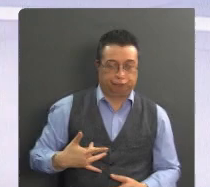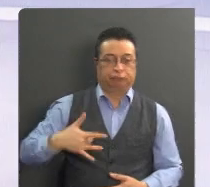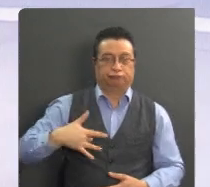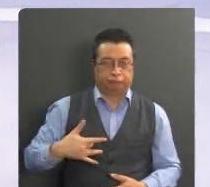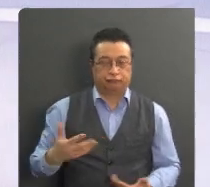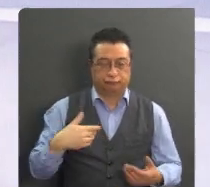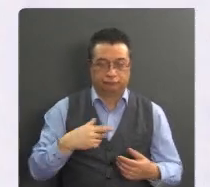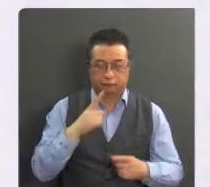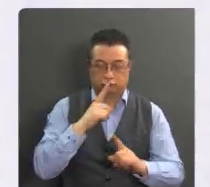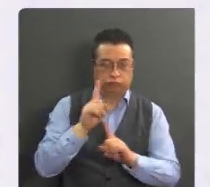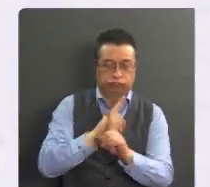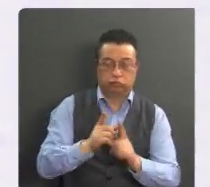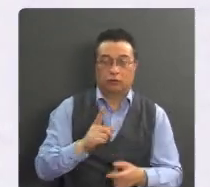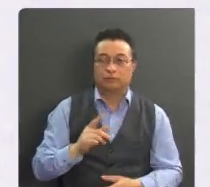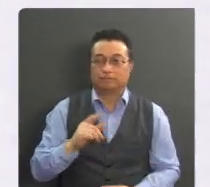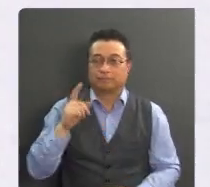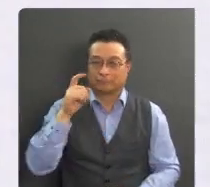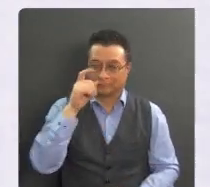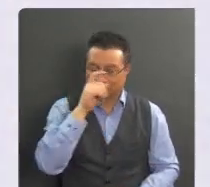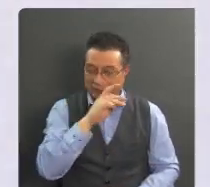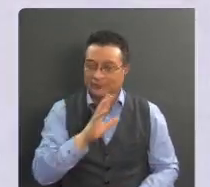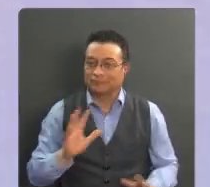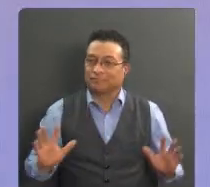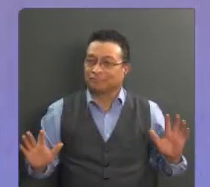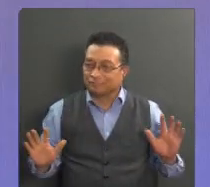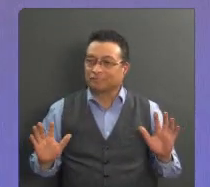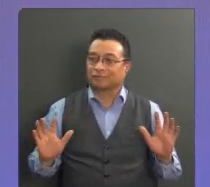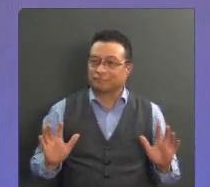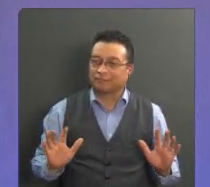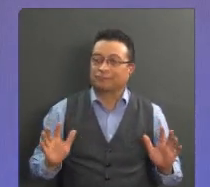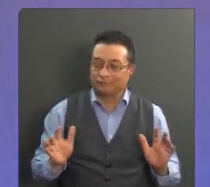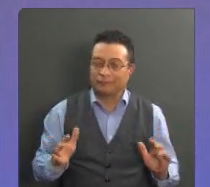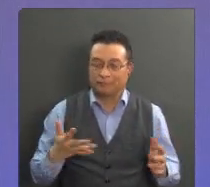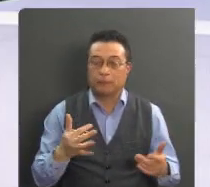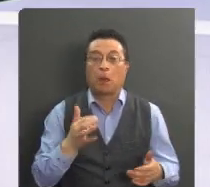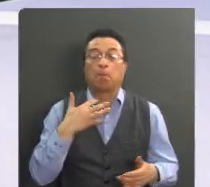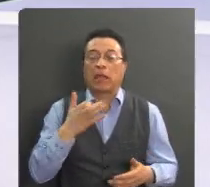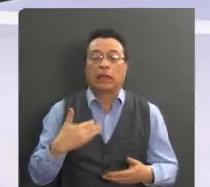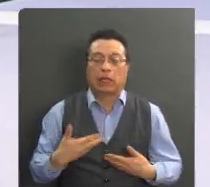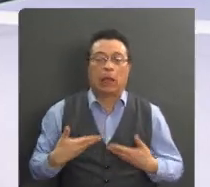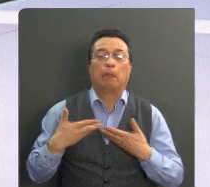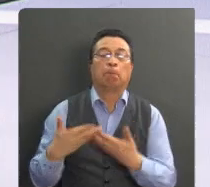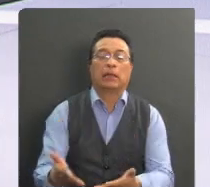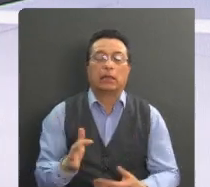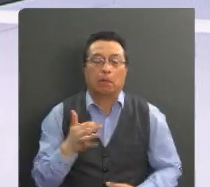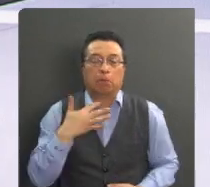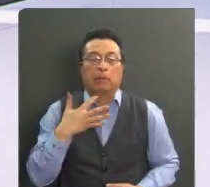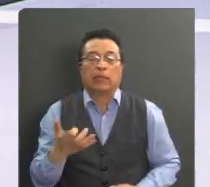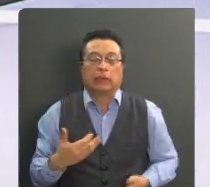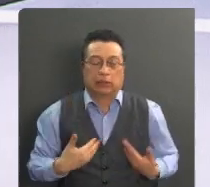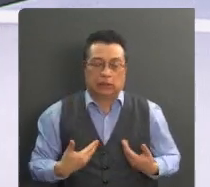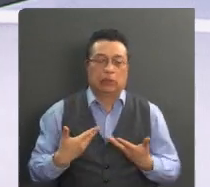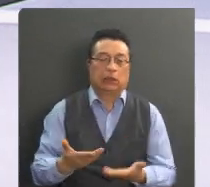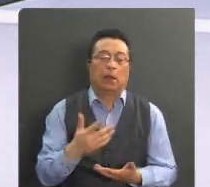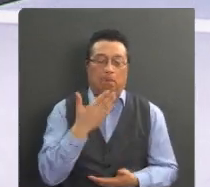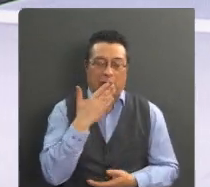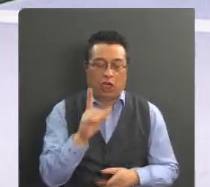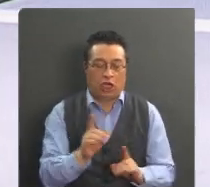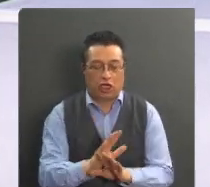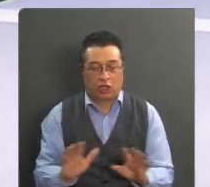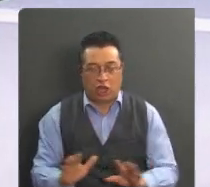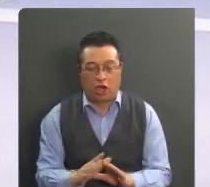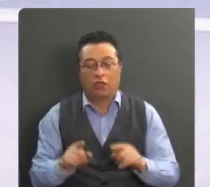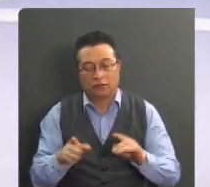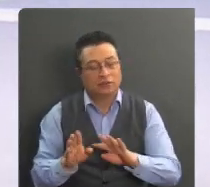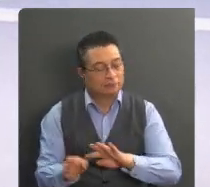para no invitarte? No, cuesta aceptar en esas condiciones. Te diría también, ¿para qué me invitan si saben cómo me pongo? Eso lo vamos a dejar en otro ámbito. Es en otro